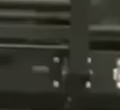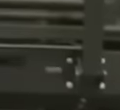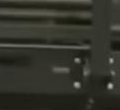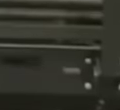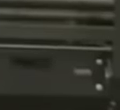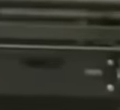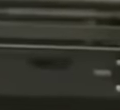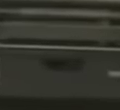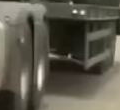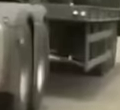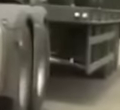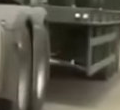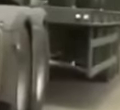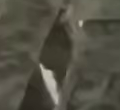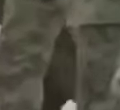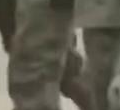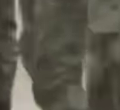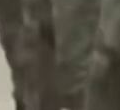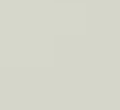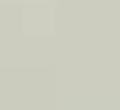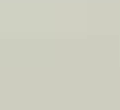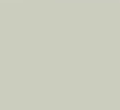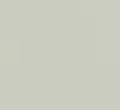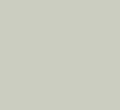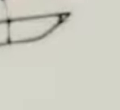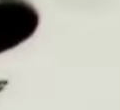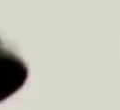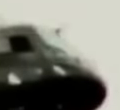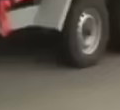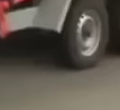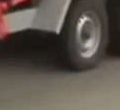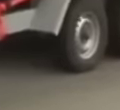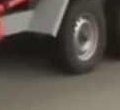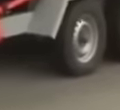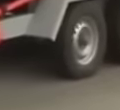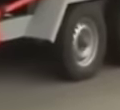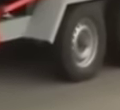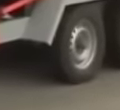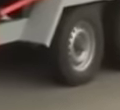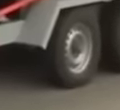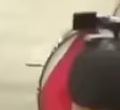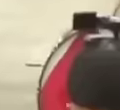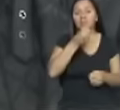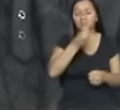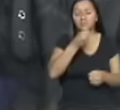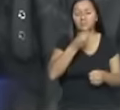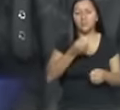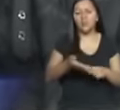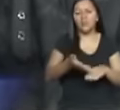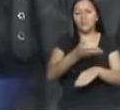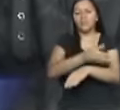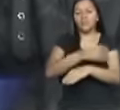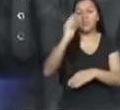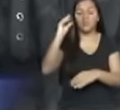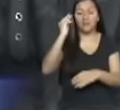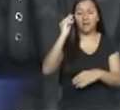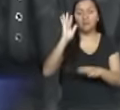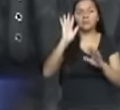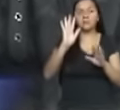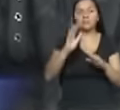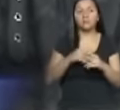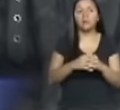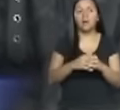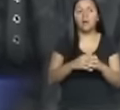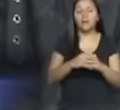docente investigador del Instituto IAEN, invitó a reflexionar sobre el rol de las Fuerzas Armadas en la actualidad. Las Fuerzas Armadas no son una